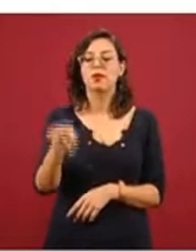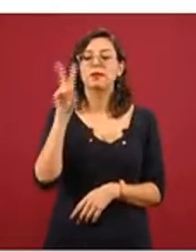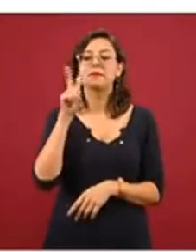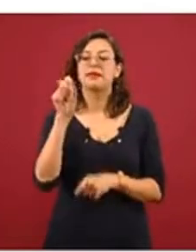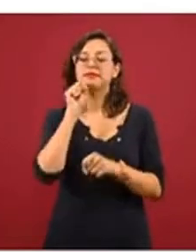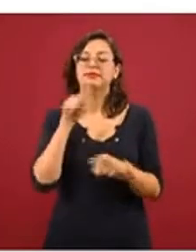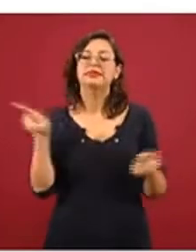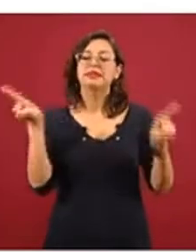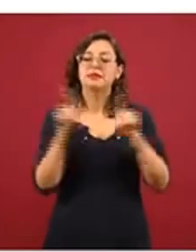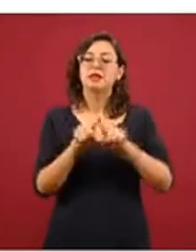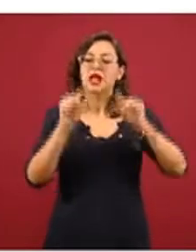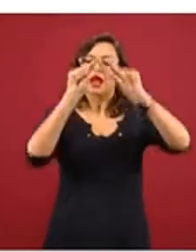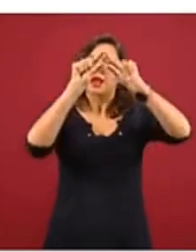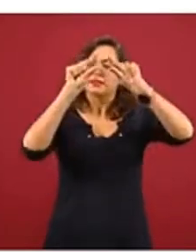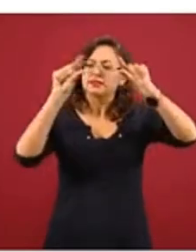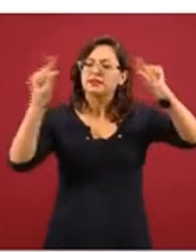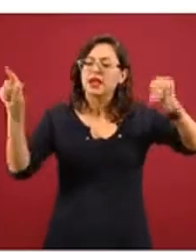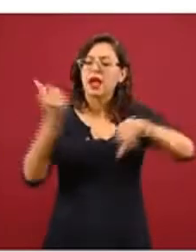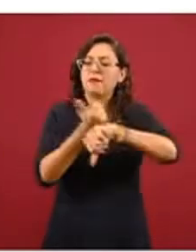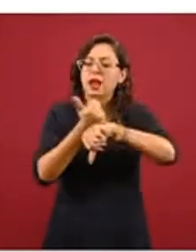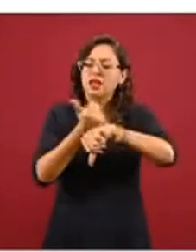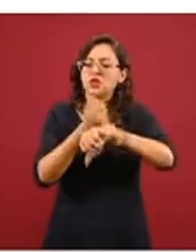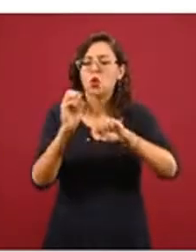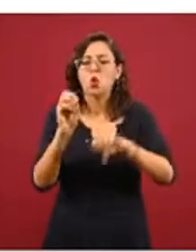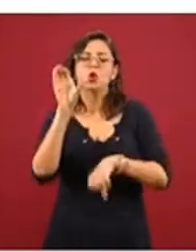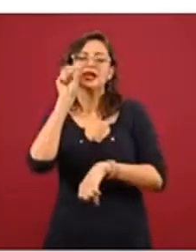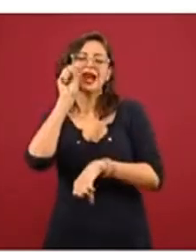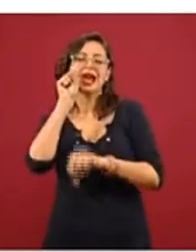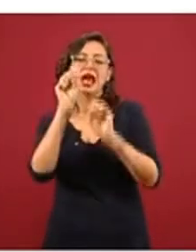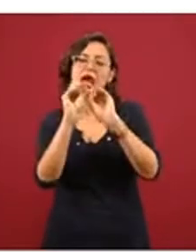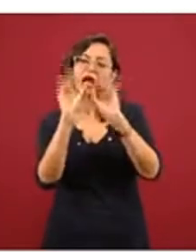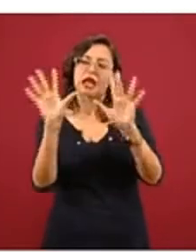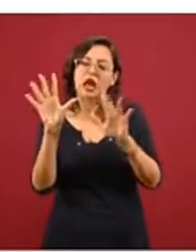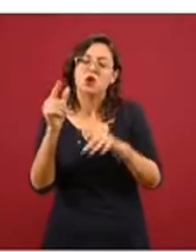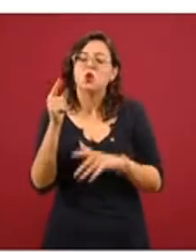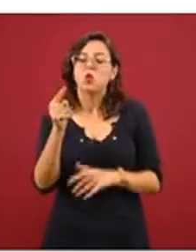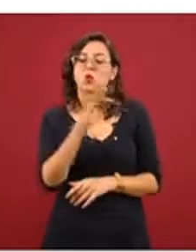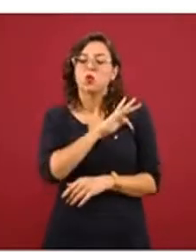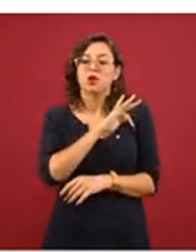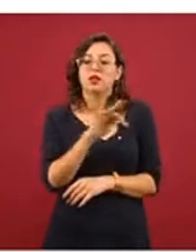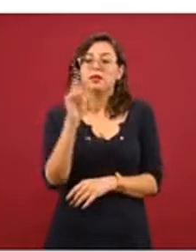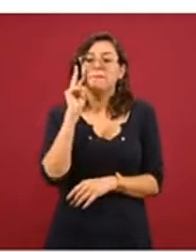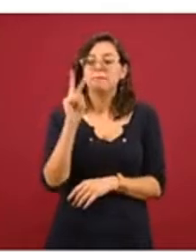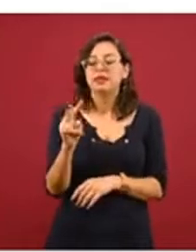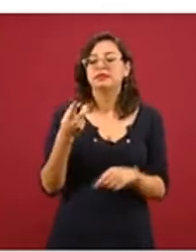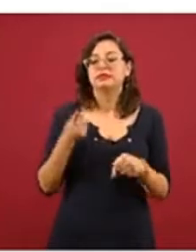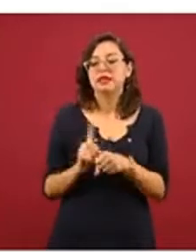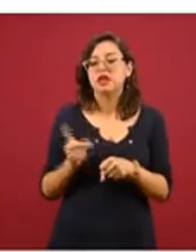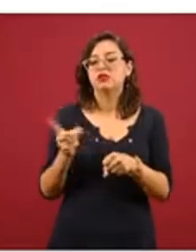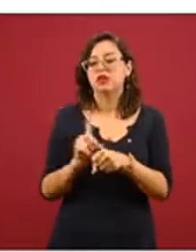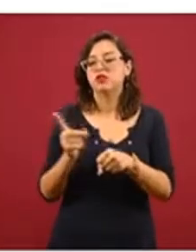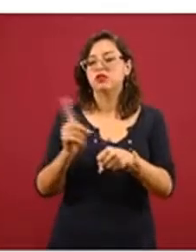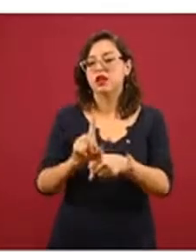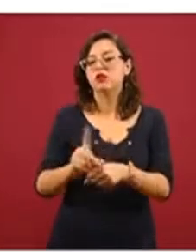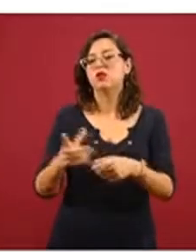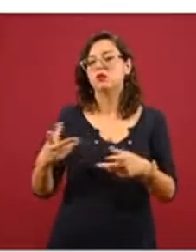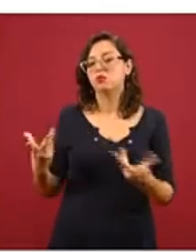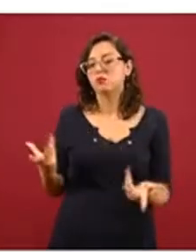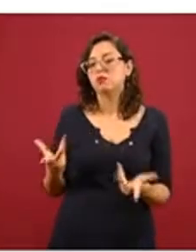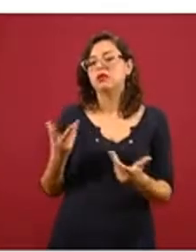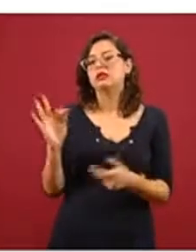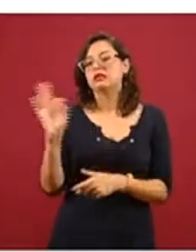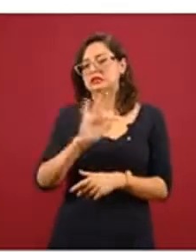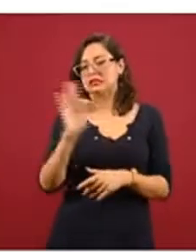naranja claro que está sobre las barras azules la expectativa para cada uno de los días del incremento que todavía podemos